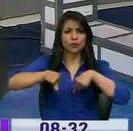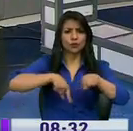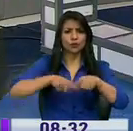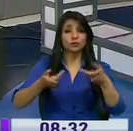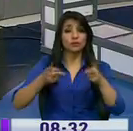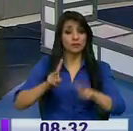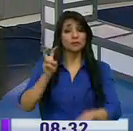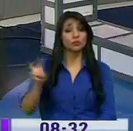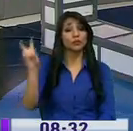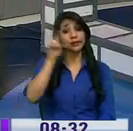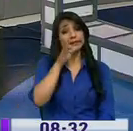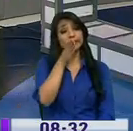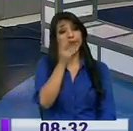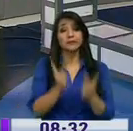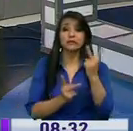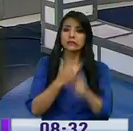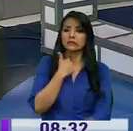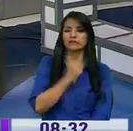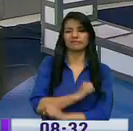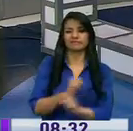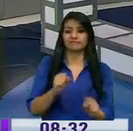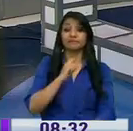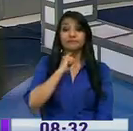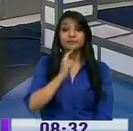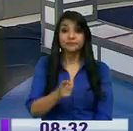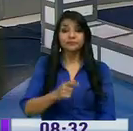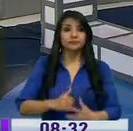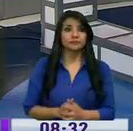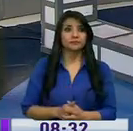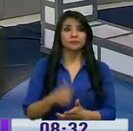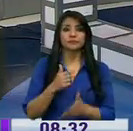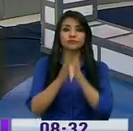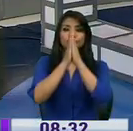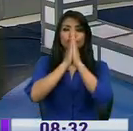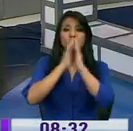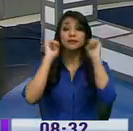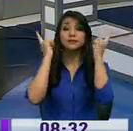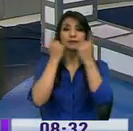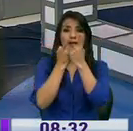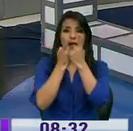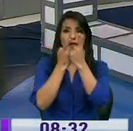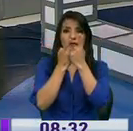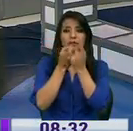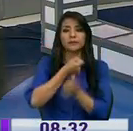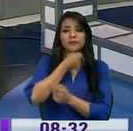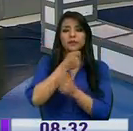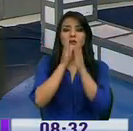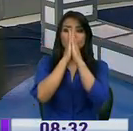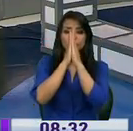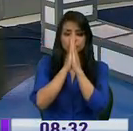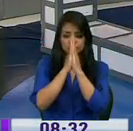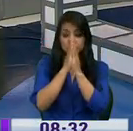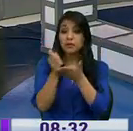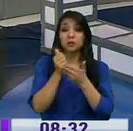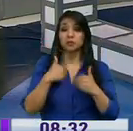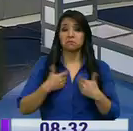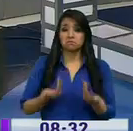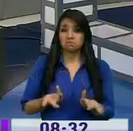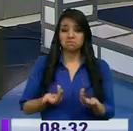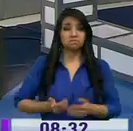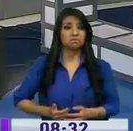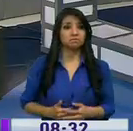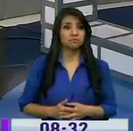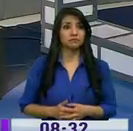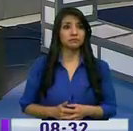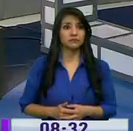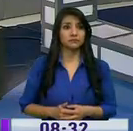también pasan turistas, así que, qué fea impresión. Yo estoy rezando a Sancuchito este momento. Así le veo. Porque si no, no hay ayuda. O sea,